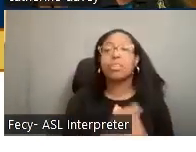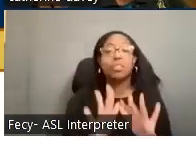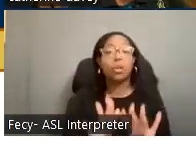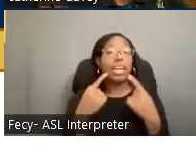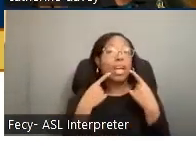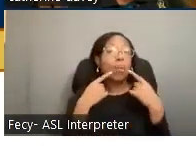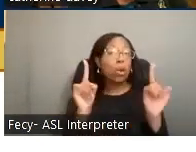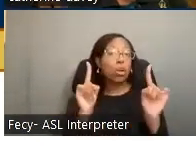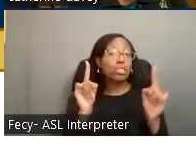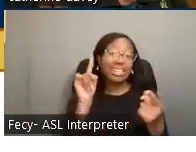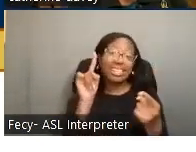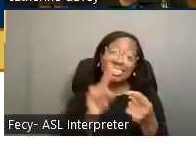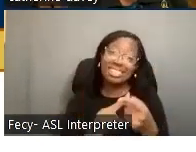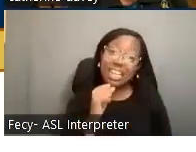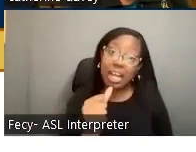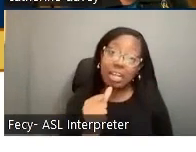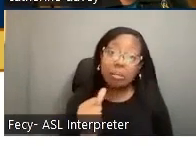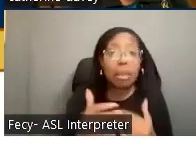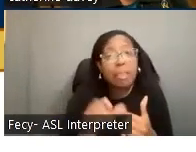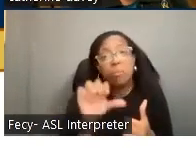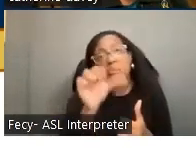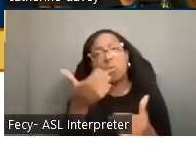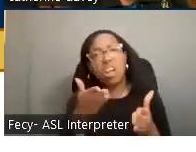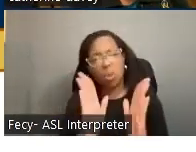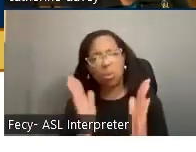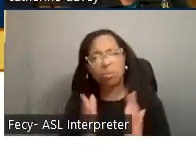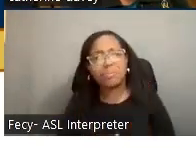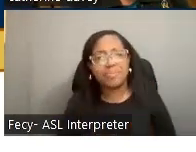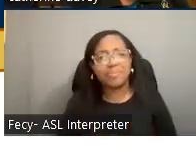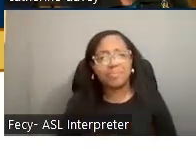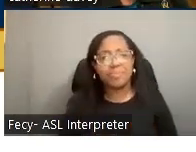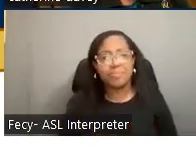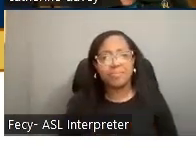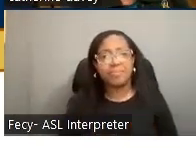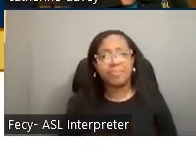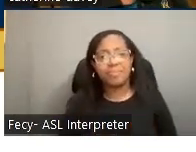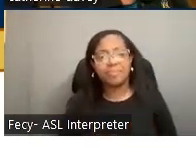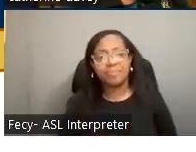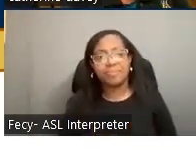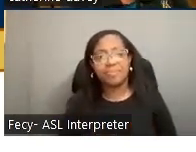en problemas. Entonces, funciona hasta que no funciona y después tenemos que continuar.